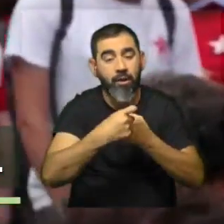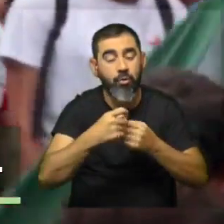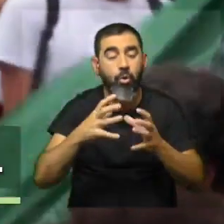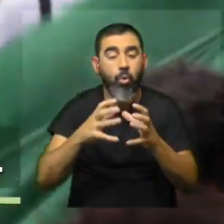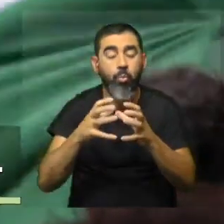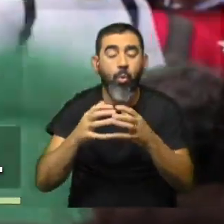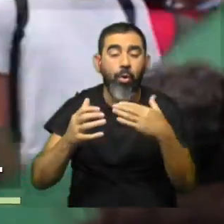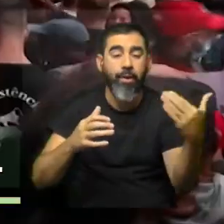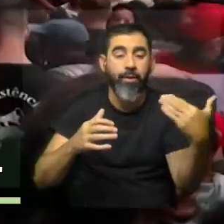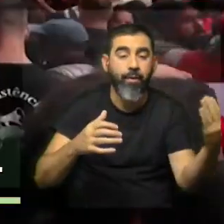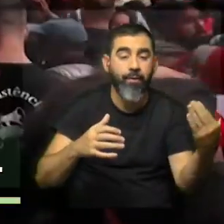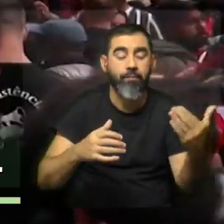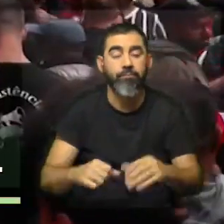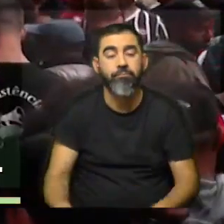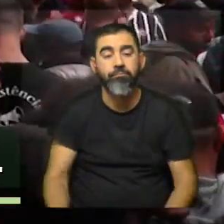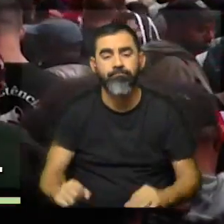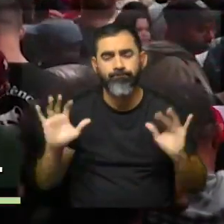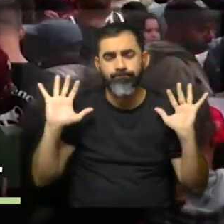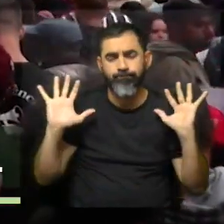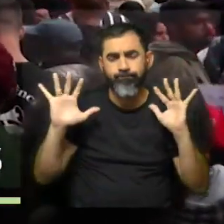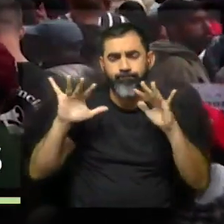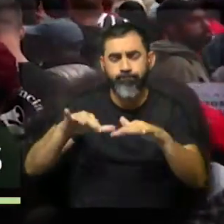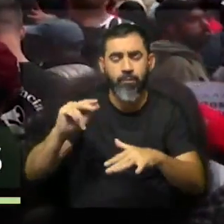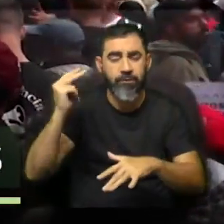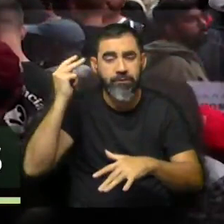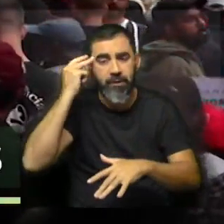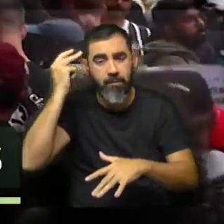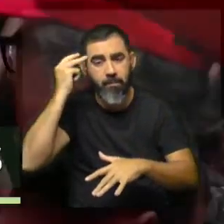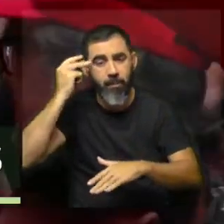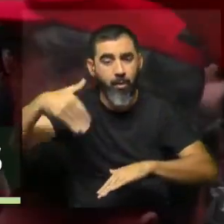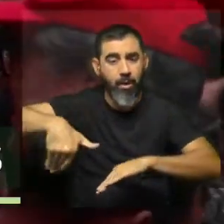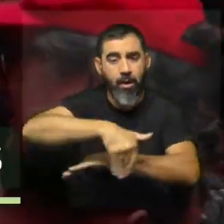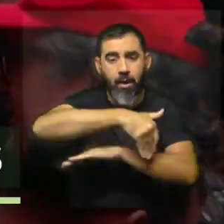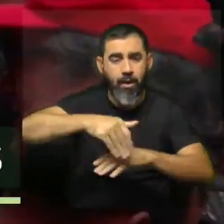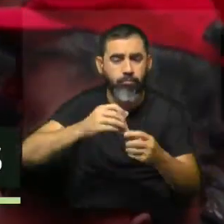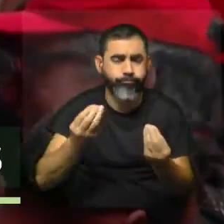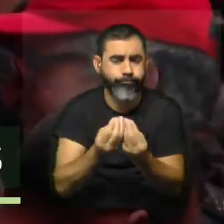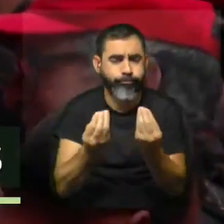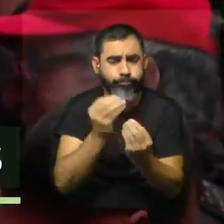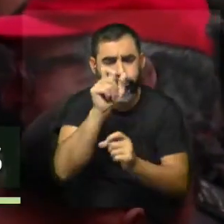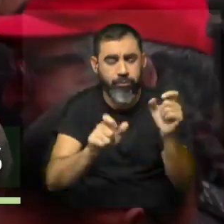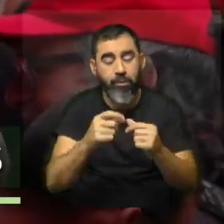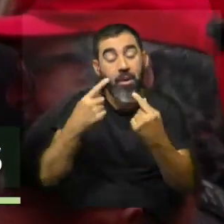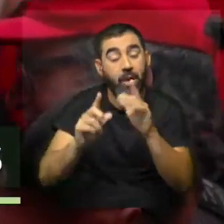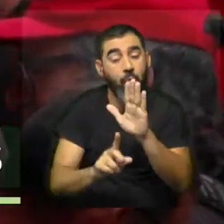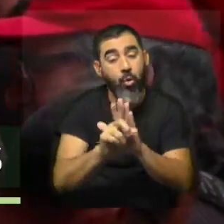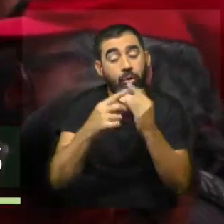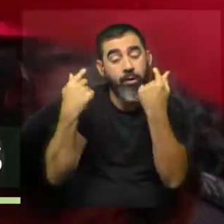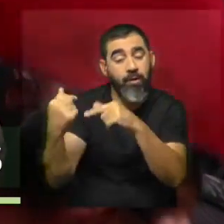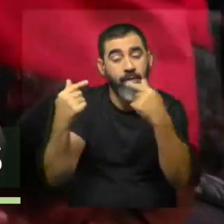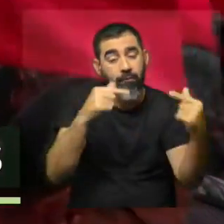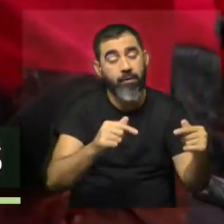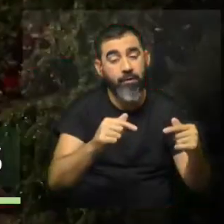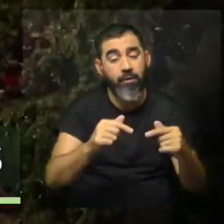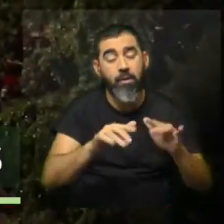izquierda. Para destacar, la masiva asistencia en Sao Paulo, cuya avenida paulista se vio a reventar, a diferencia del norte y sureste de Brasil, donde